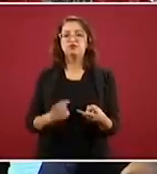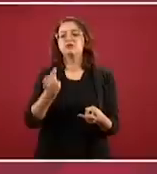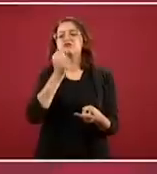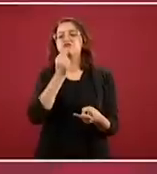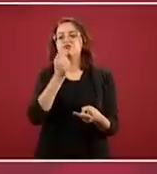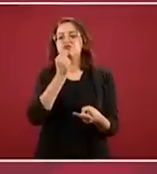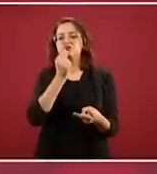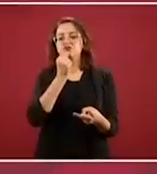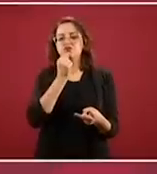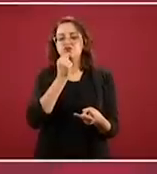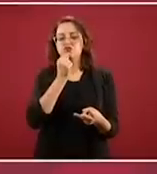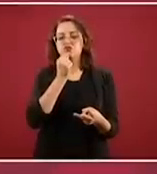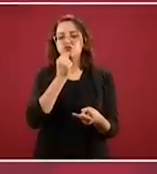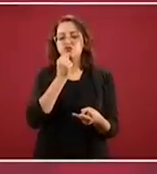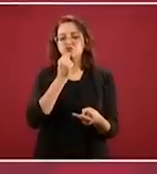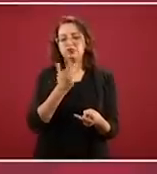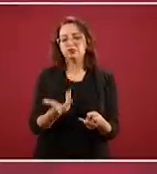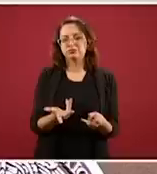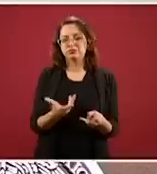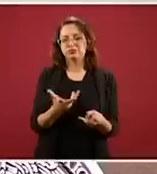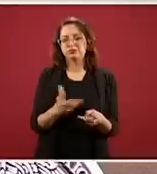policías,